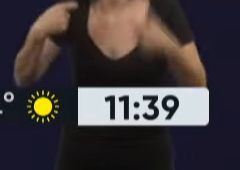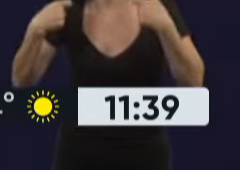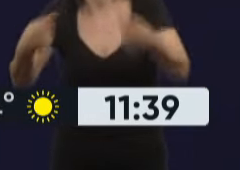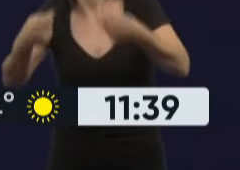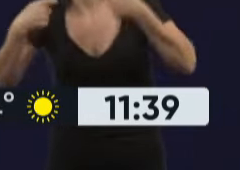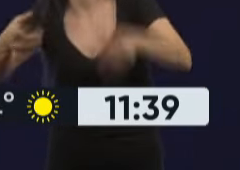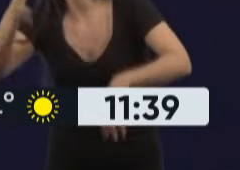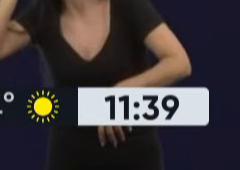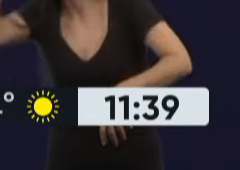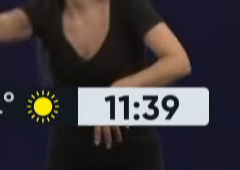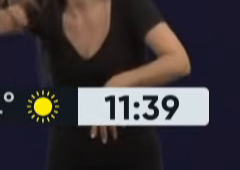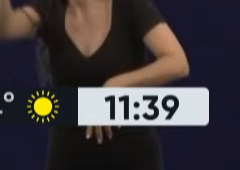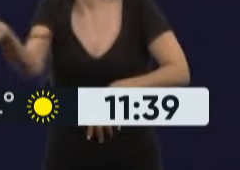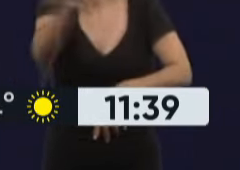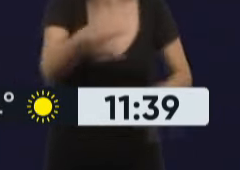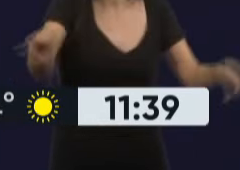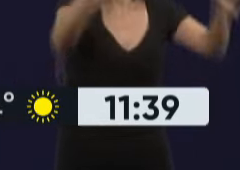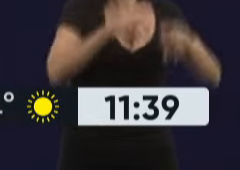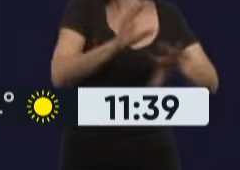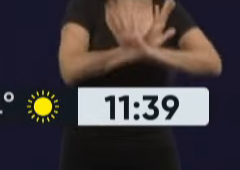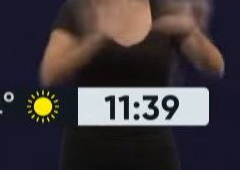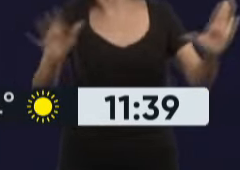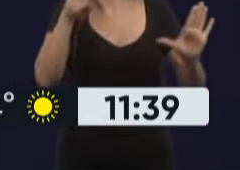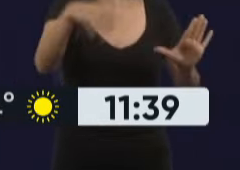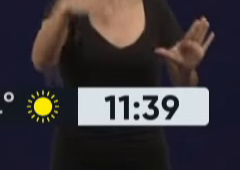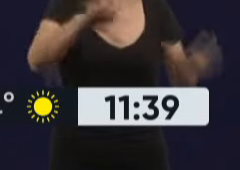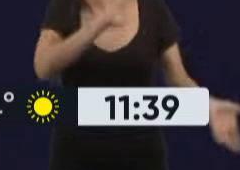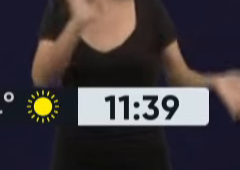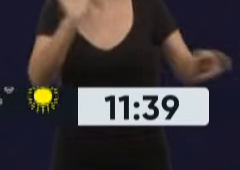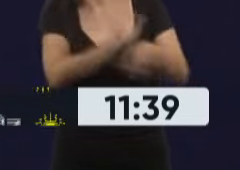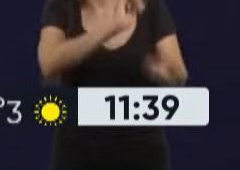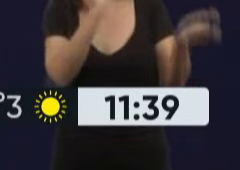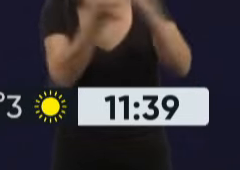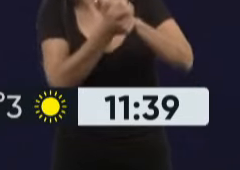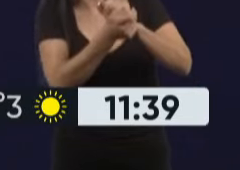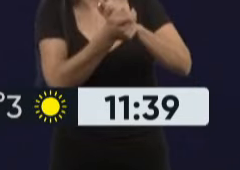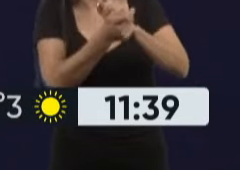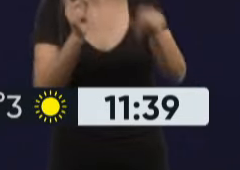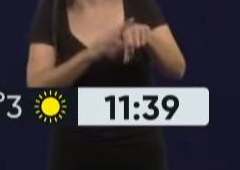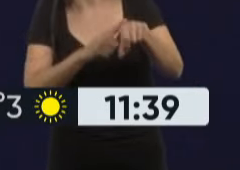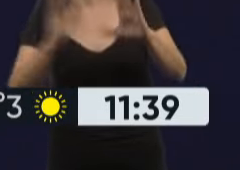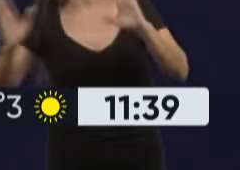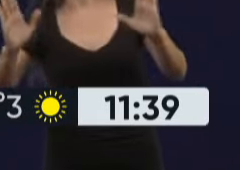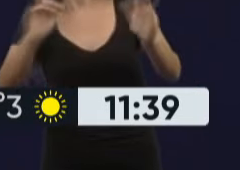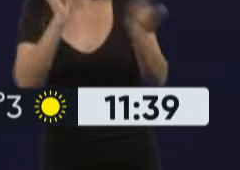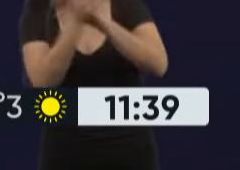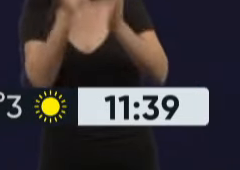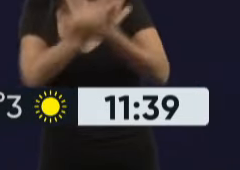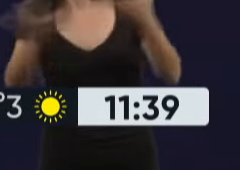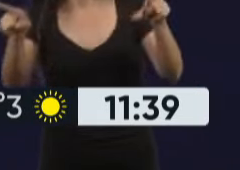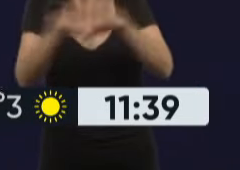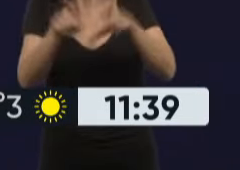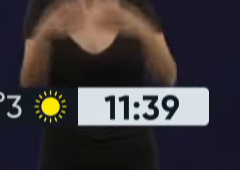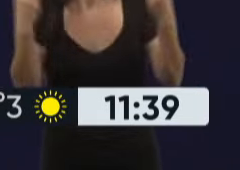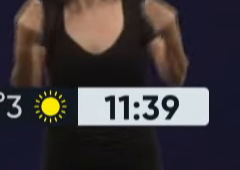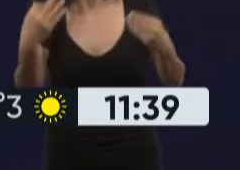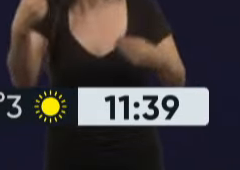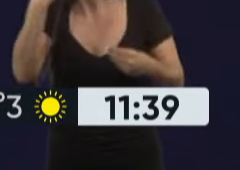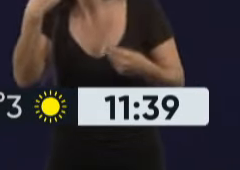que hay otro es hay un cambio de época en la Argentina en un mon de aspectos y uno de ellos es en Cómo se gasta el dinero de los